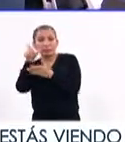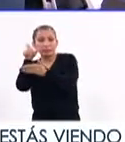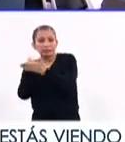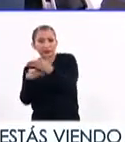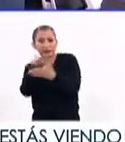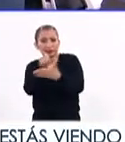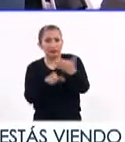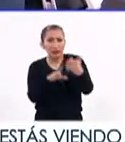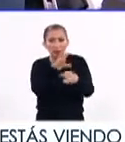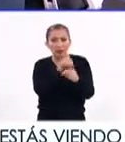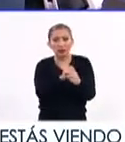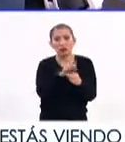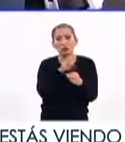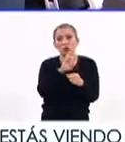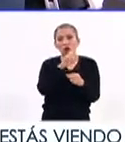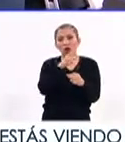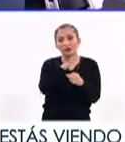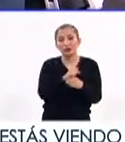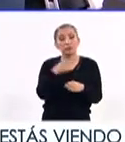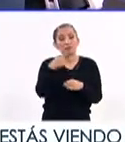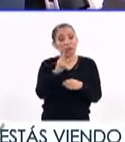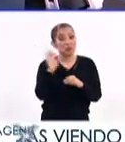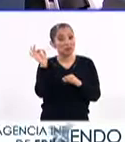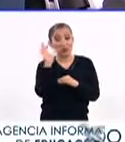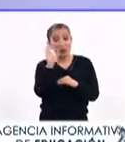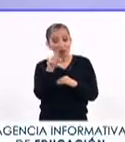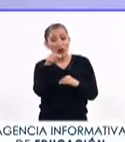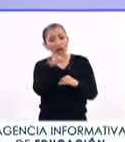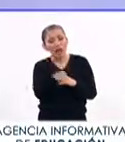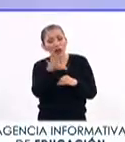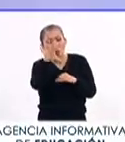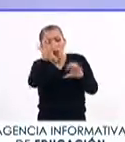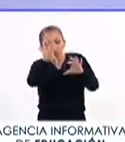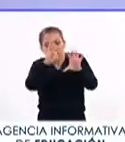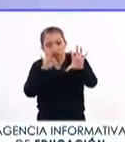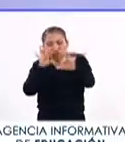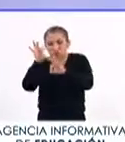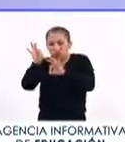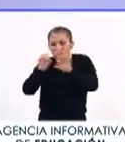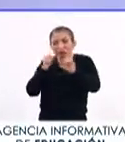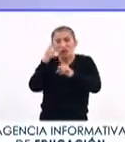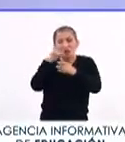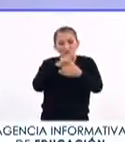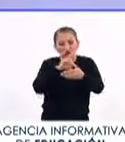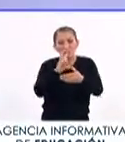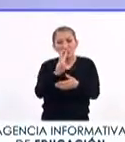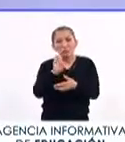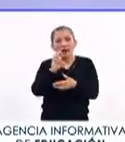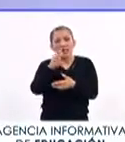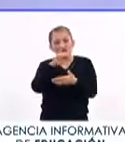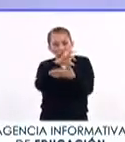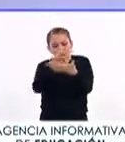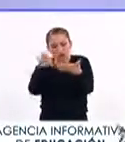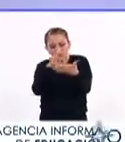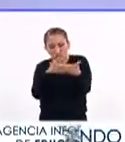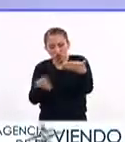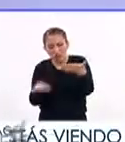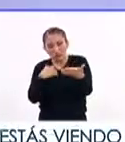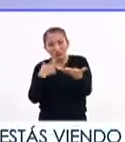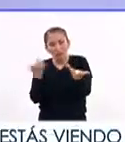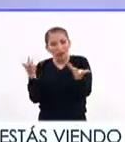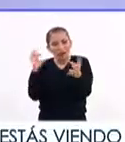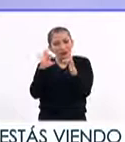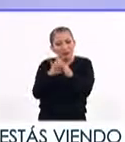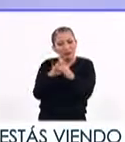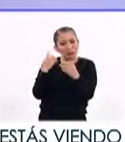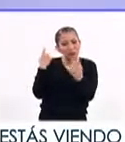textos completos a los que se refiere, pero si no, el rescate de algunos versos, de algunas estrofas